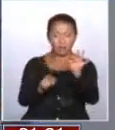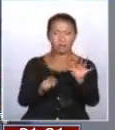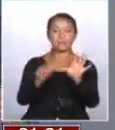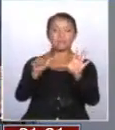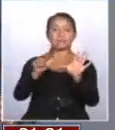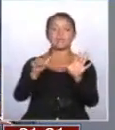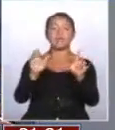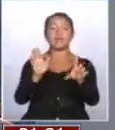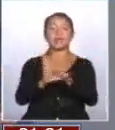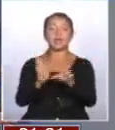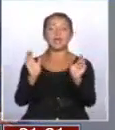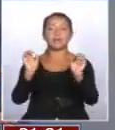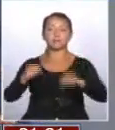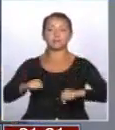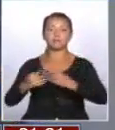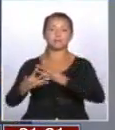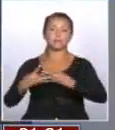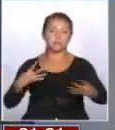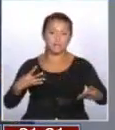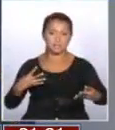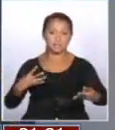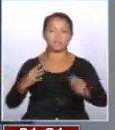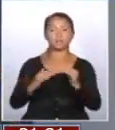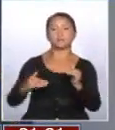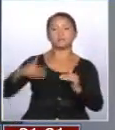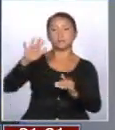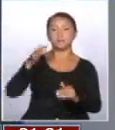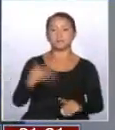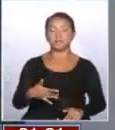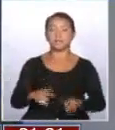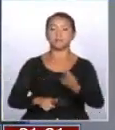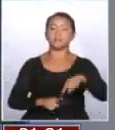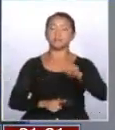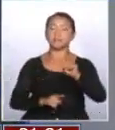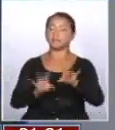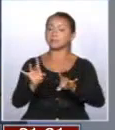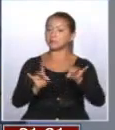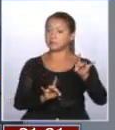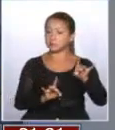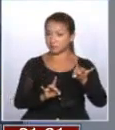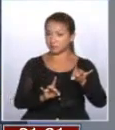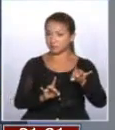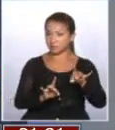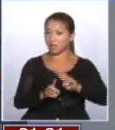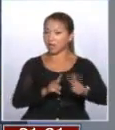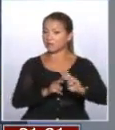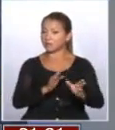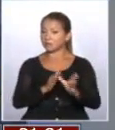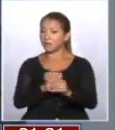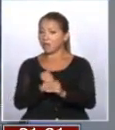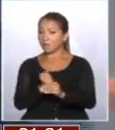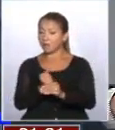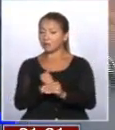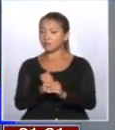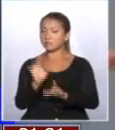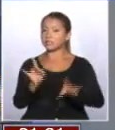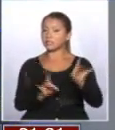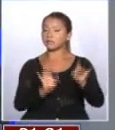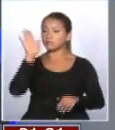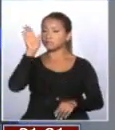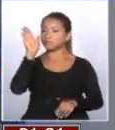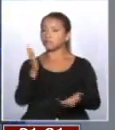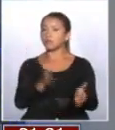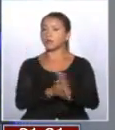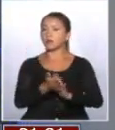probidad y transparencia y eso es lo importante. Lo relevante es que a partir de la próxima elección, aquellos que hagan trampa en las elecciones y usen recursos,